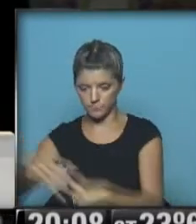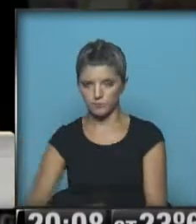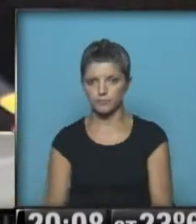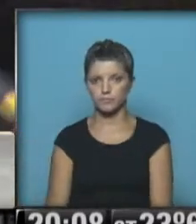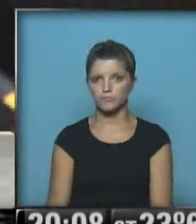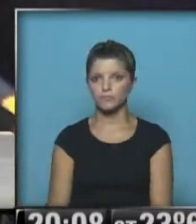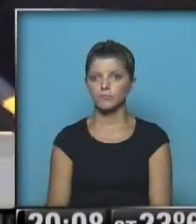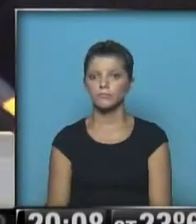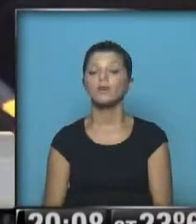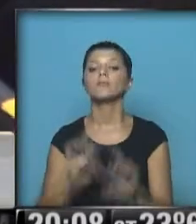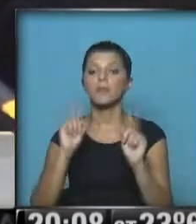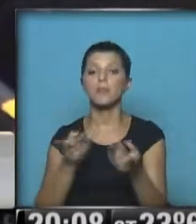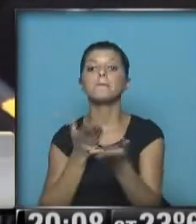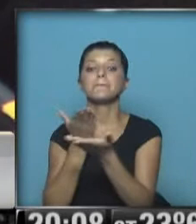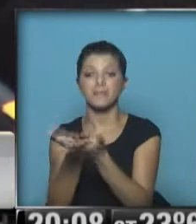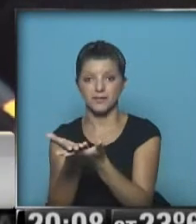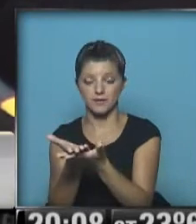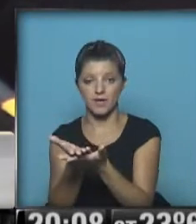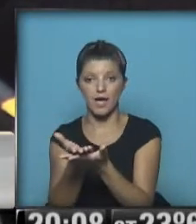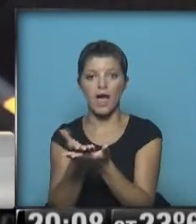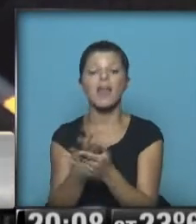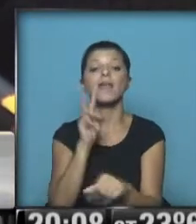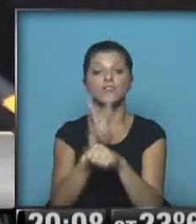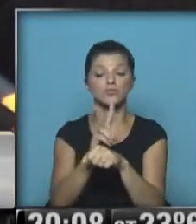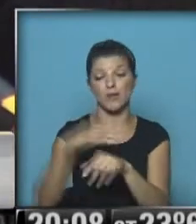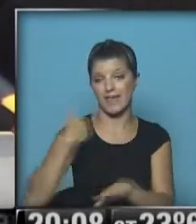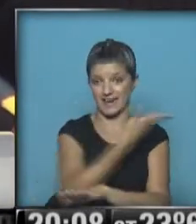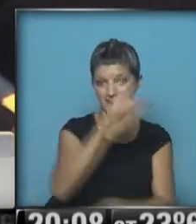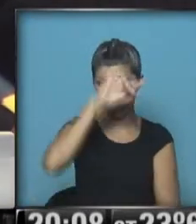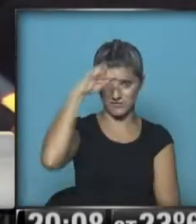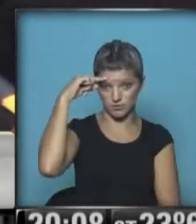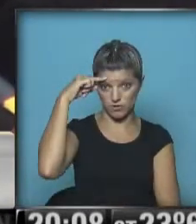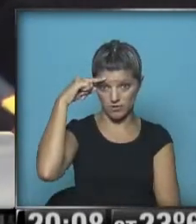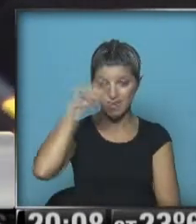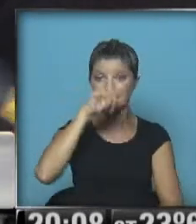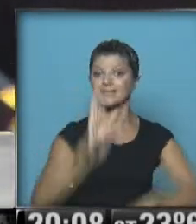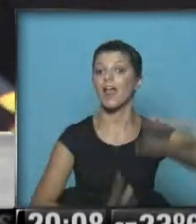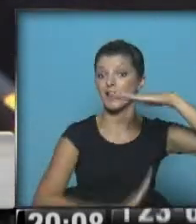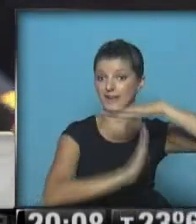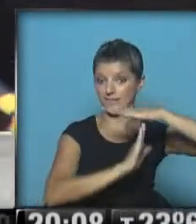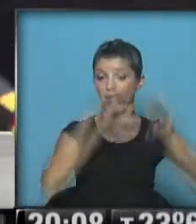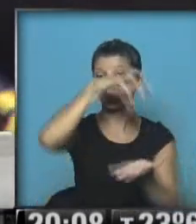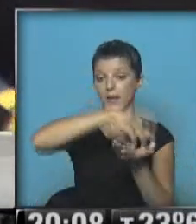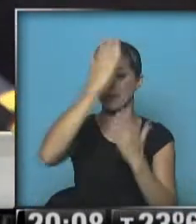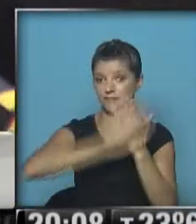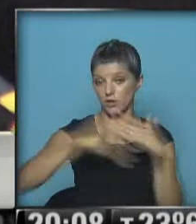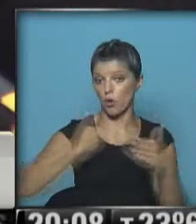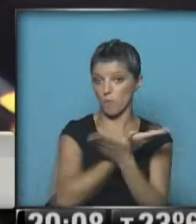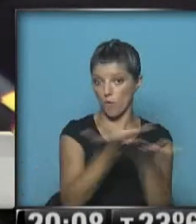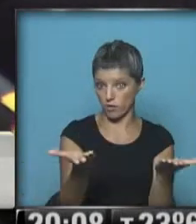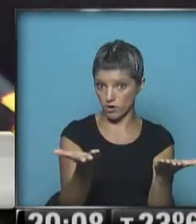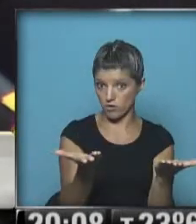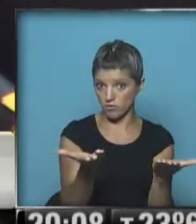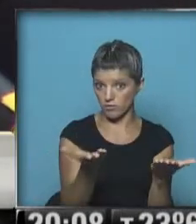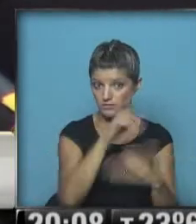solicite también a la defensora general de la nación que es la cabeza del ministerio público de la defensa